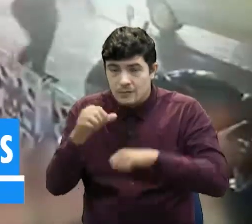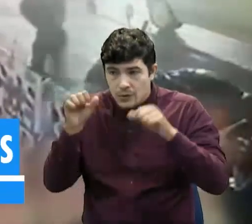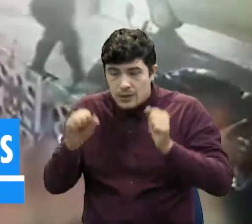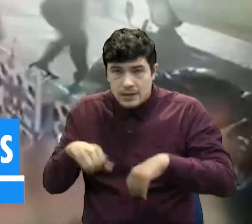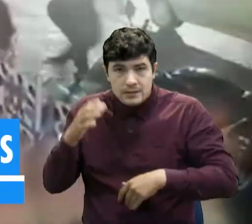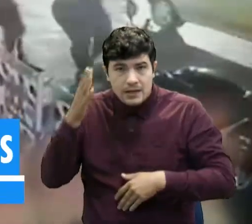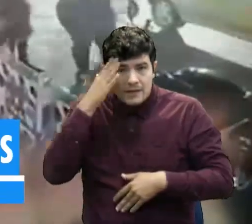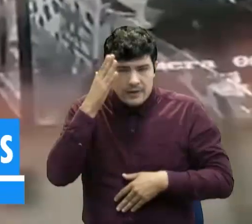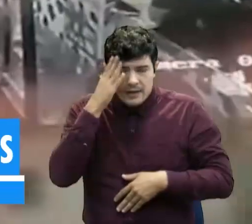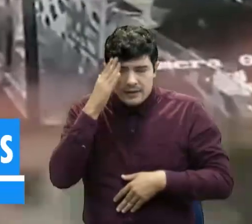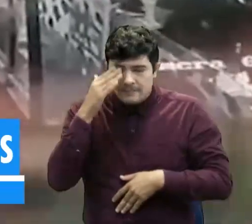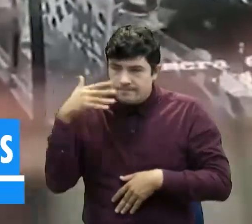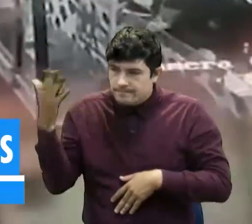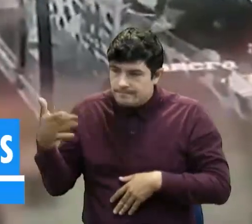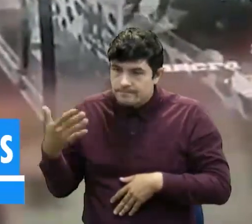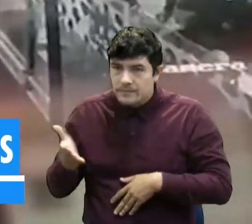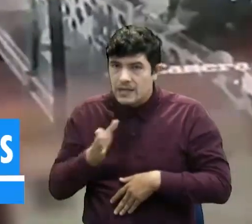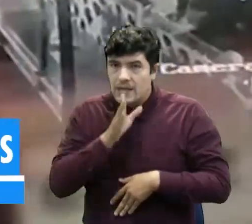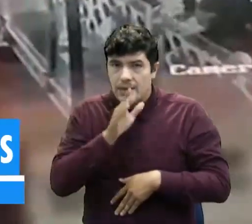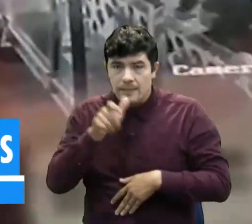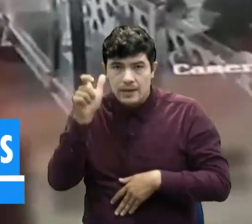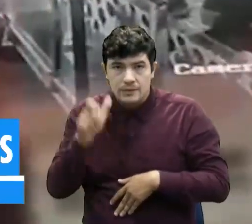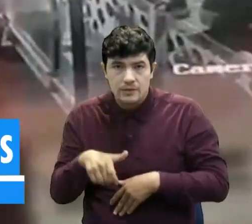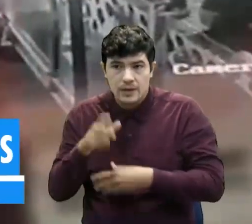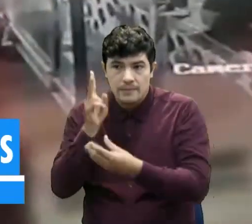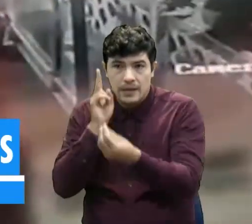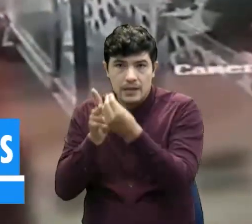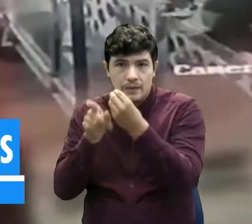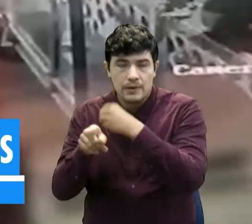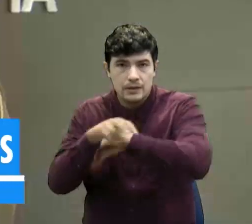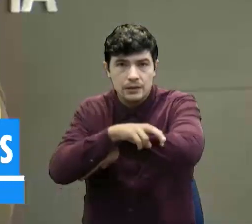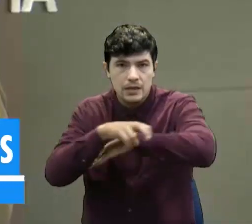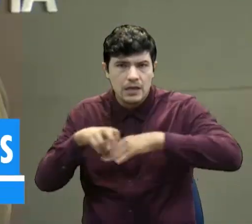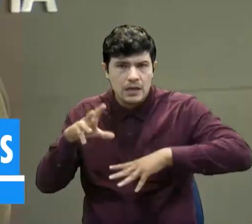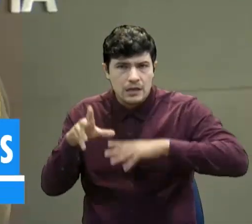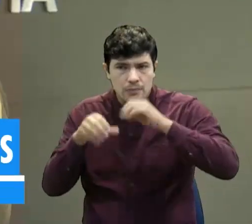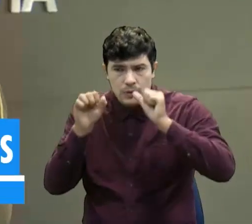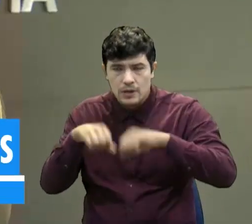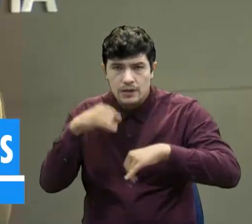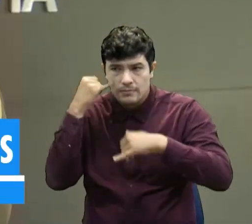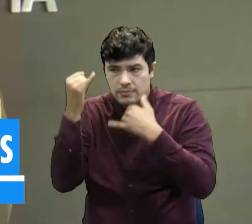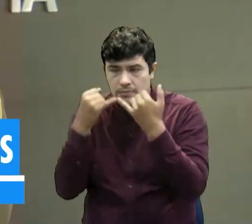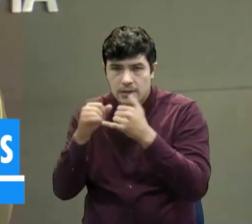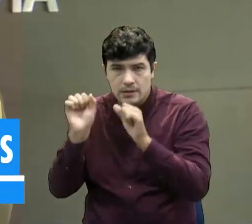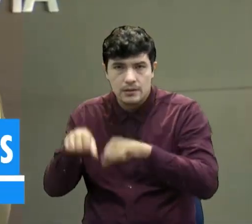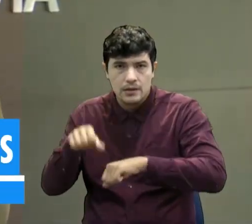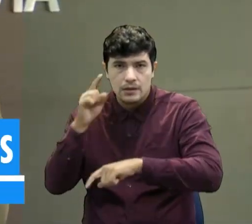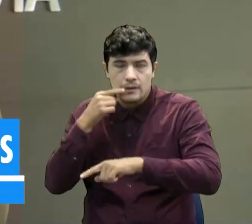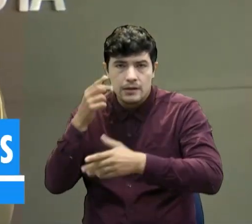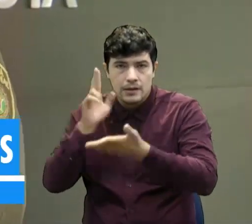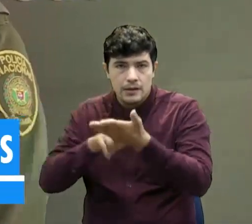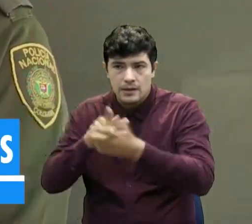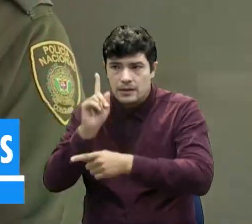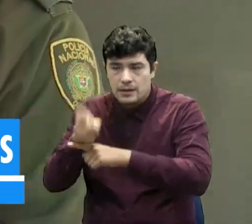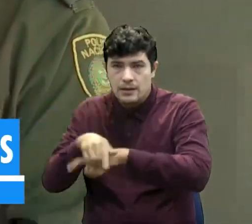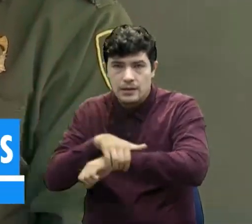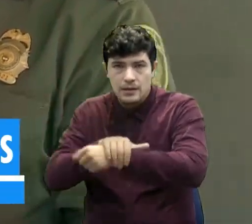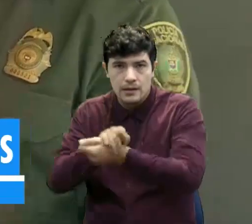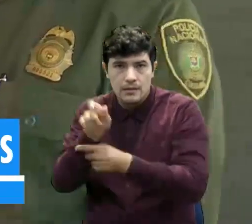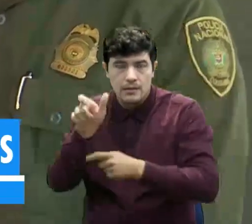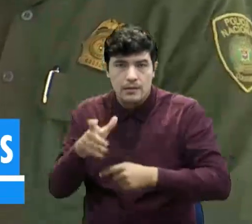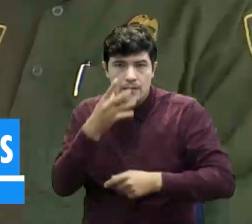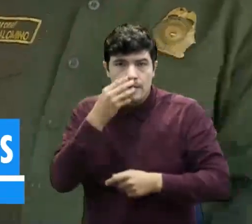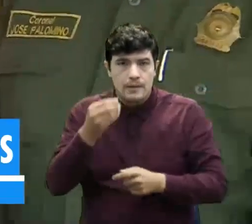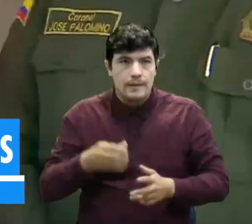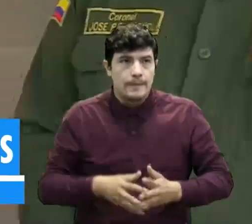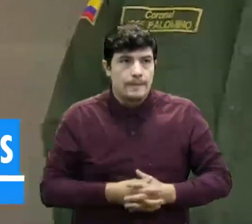así identificar también a la persona que fue víctima del hurto y lograr generar la orden de captura. Gracias,